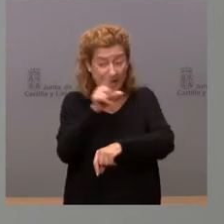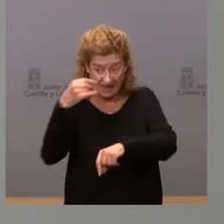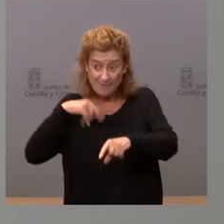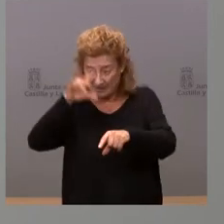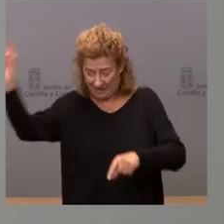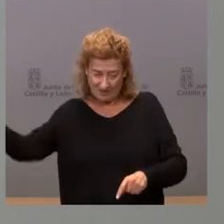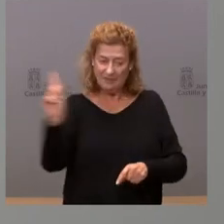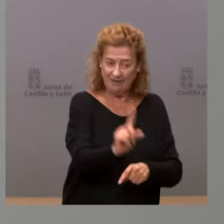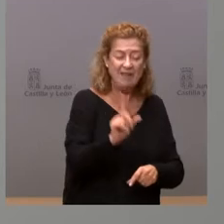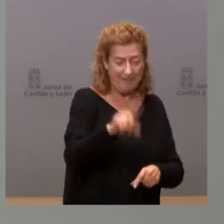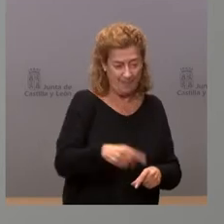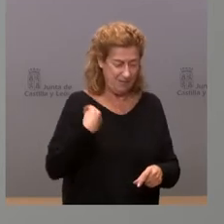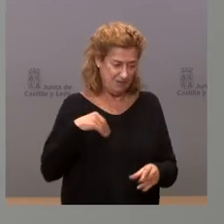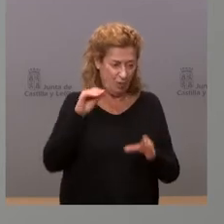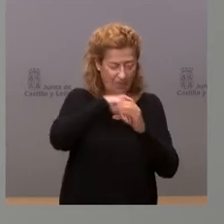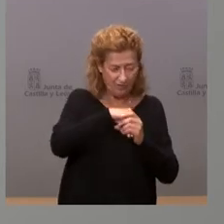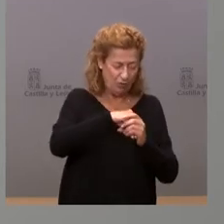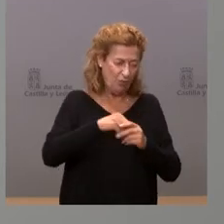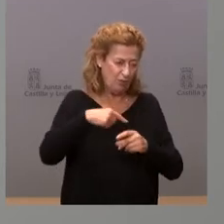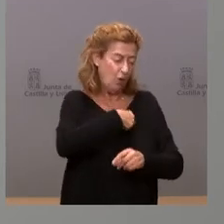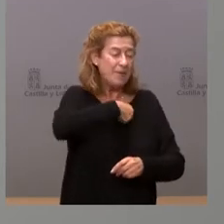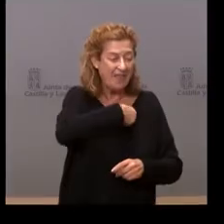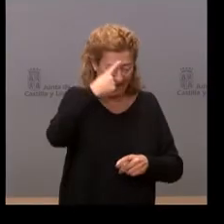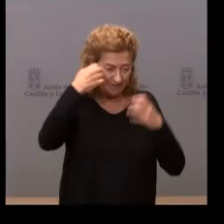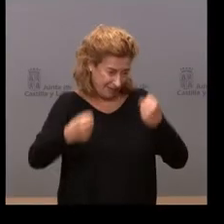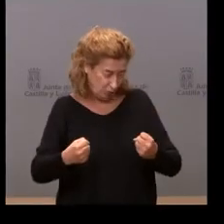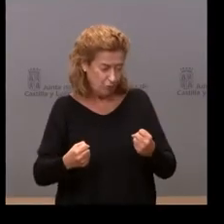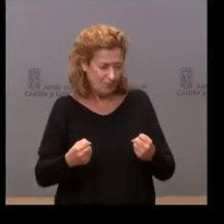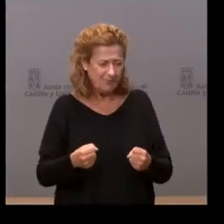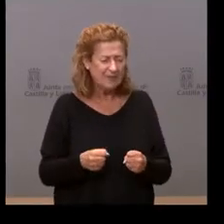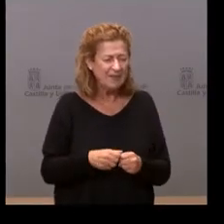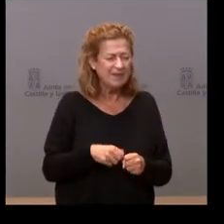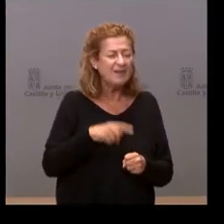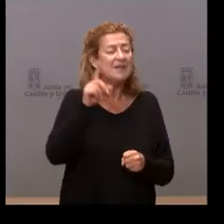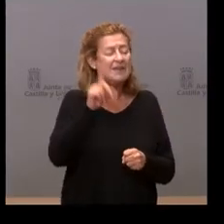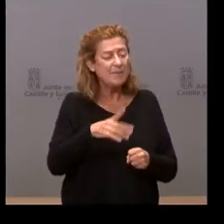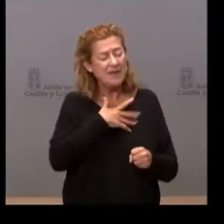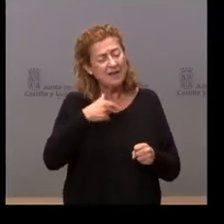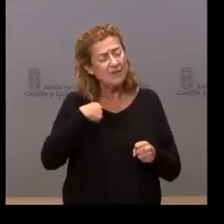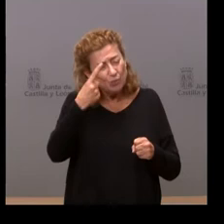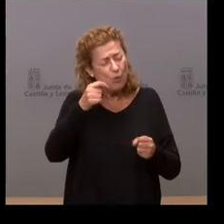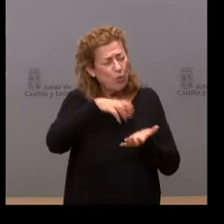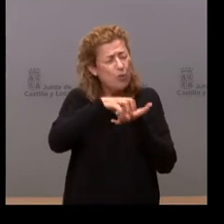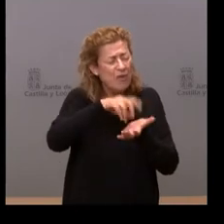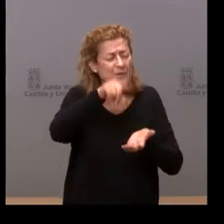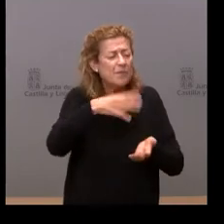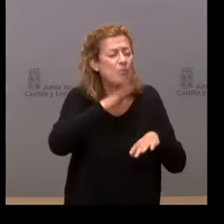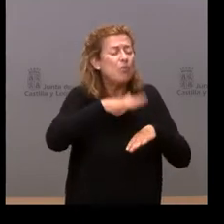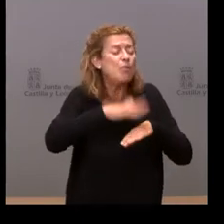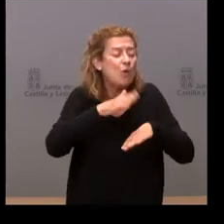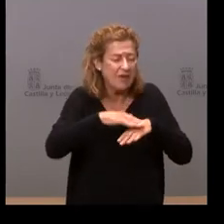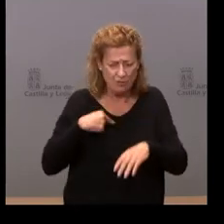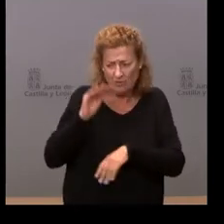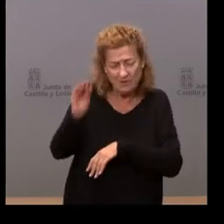del del comité de expertos que le planteaba sí porque se recurre al